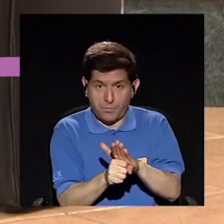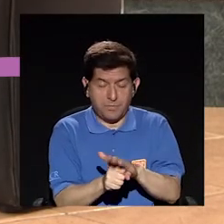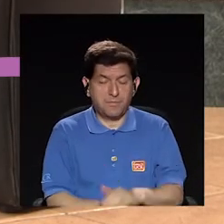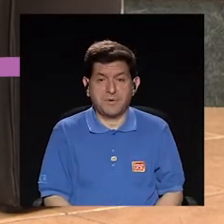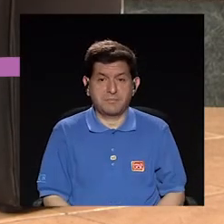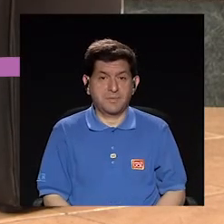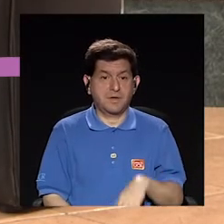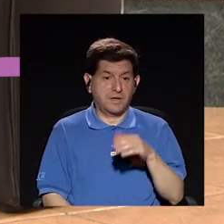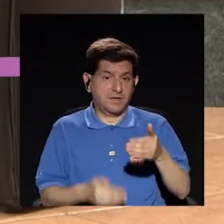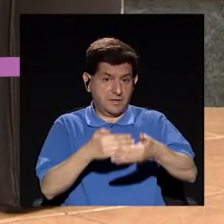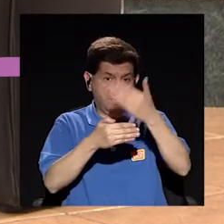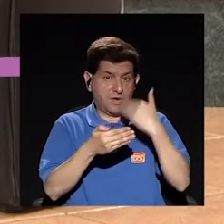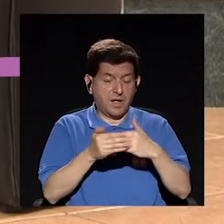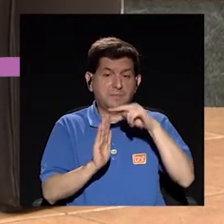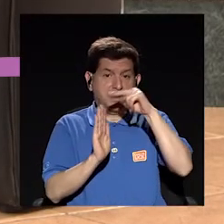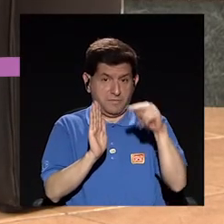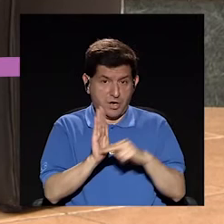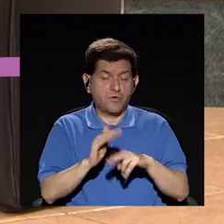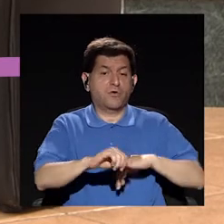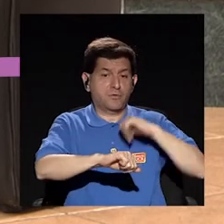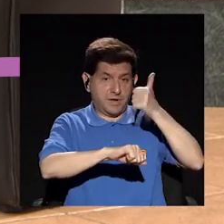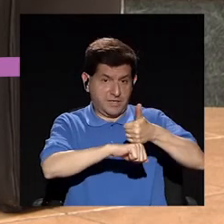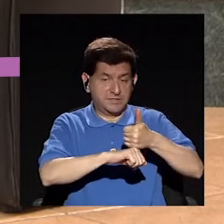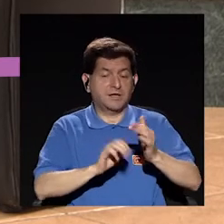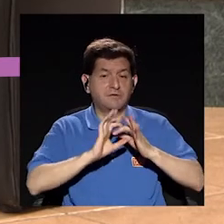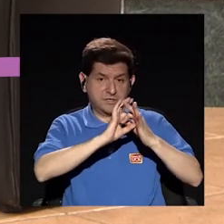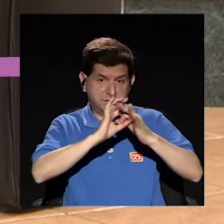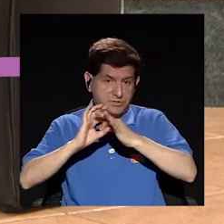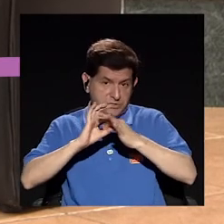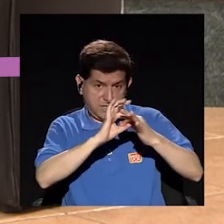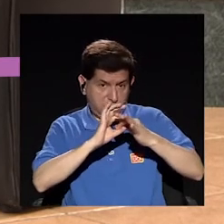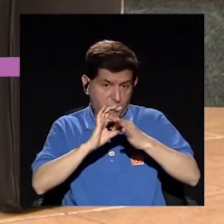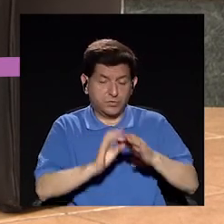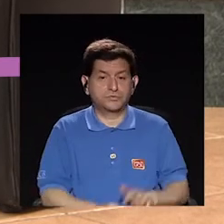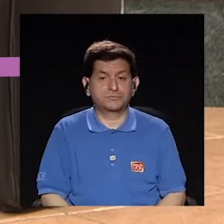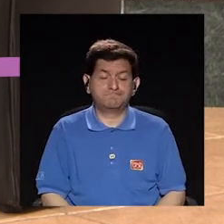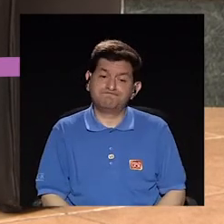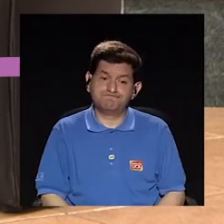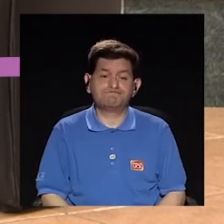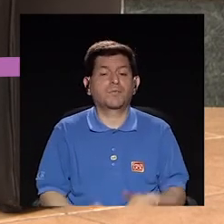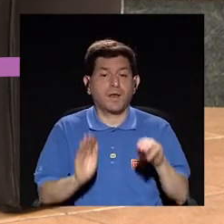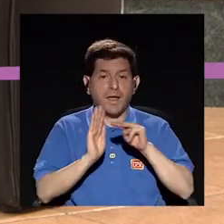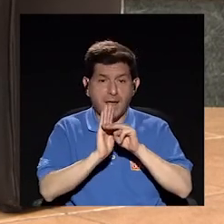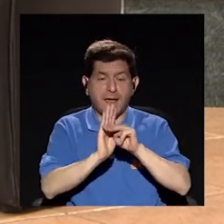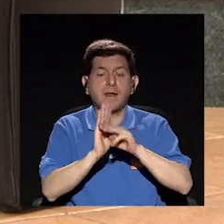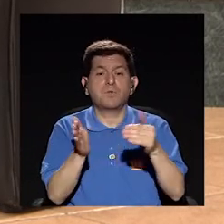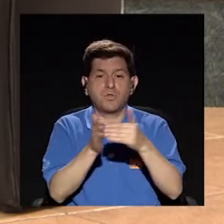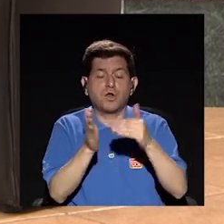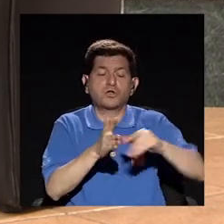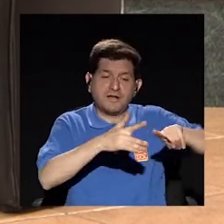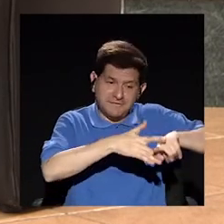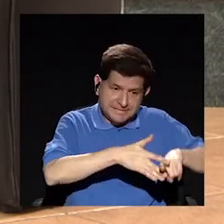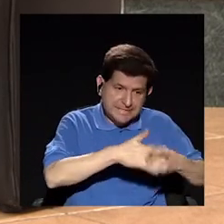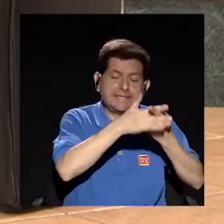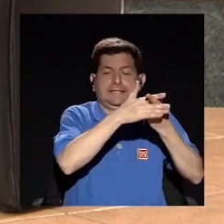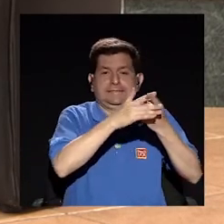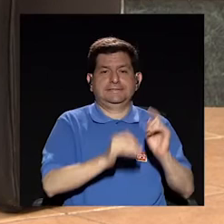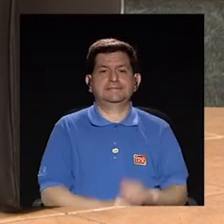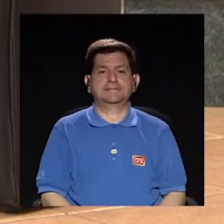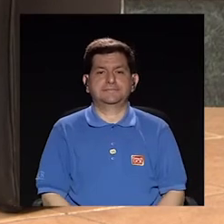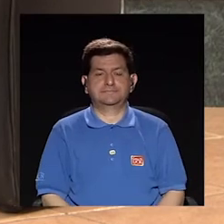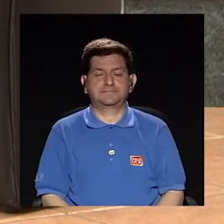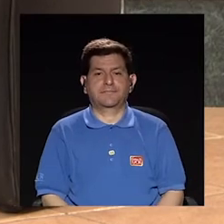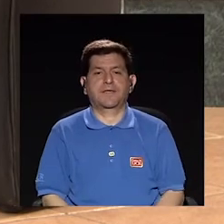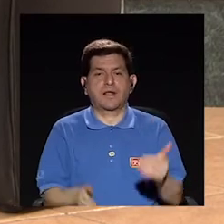incumplimiento a esa norma que establecimos en conjunto, pues entonces el modelo vuelve a iniciar, ¿verdad?